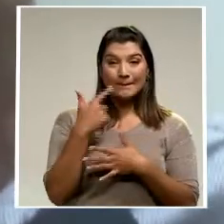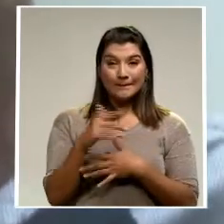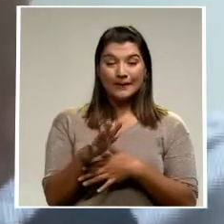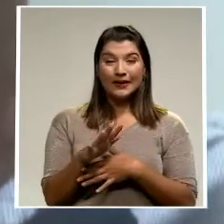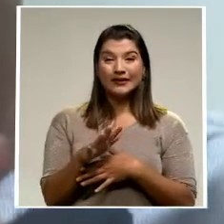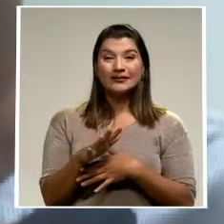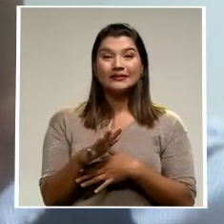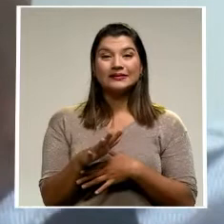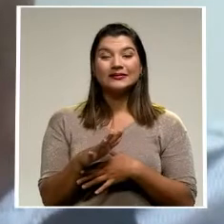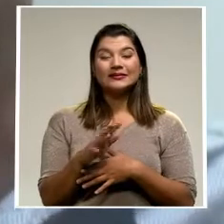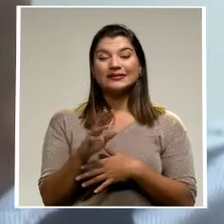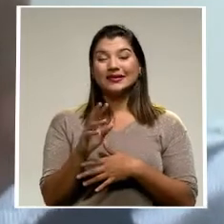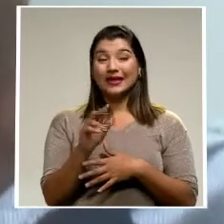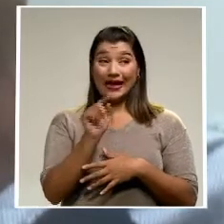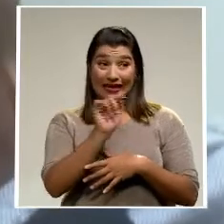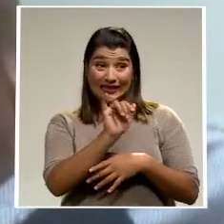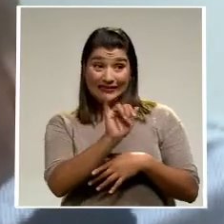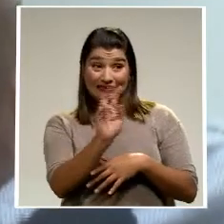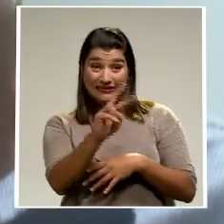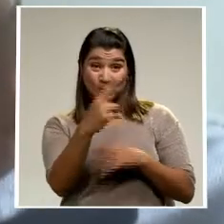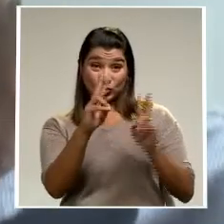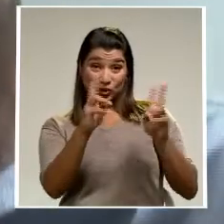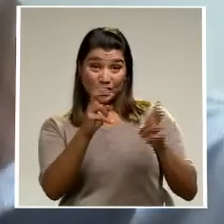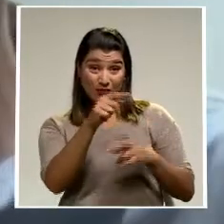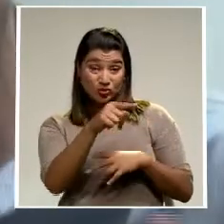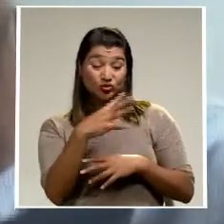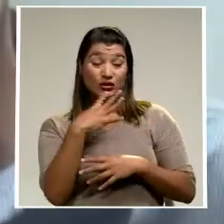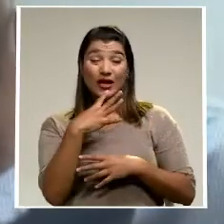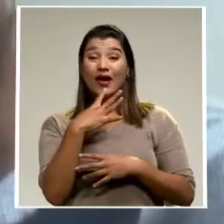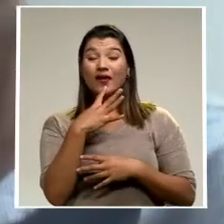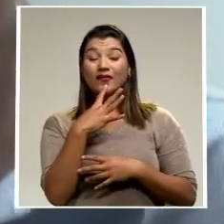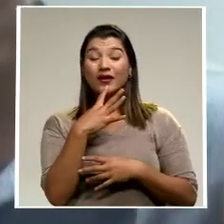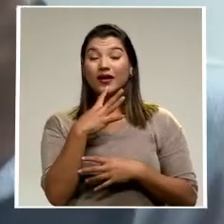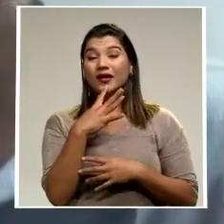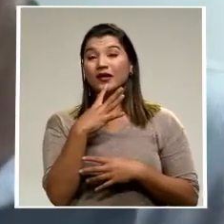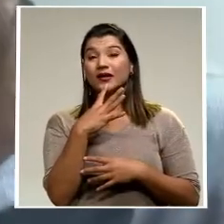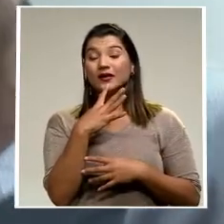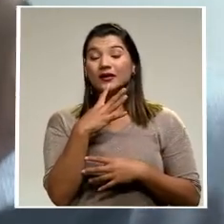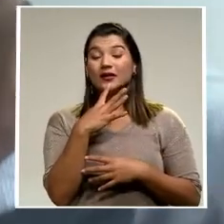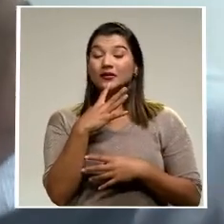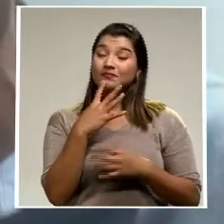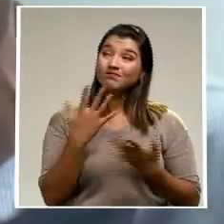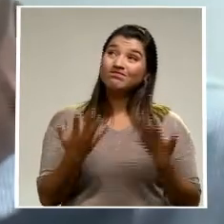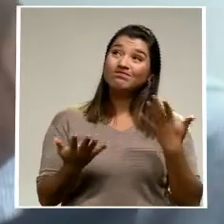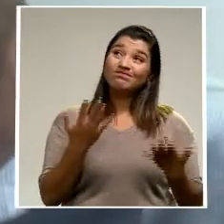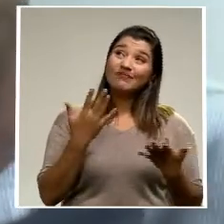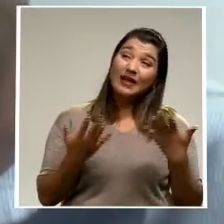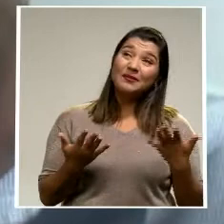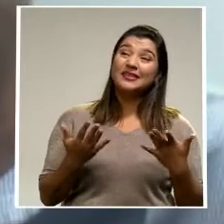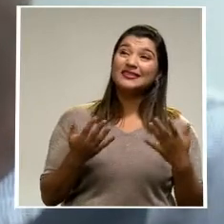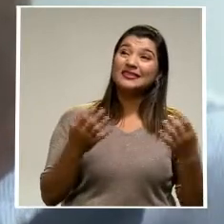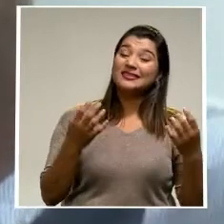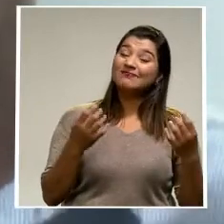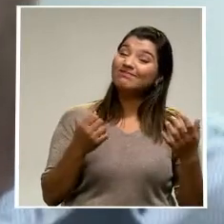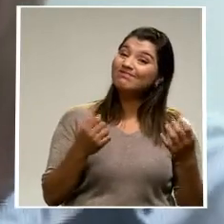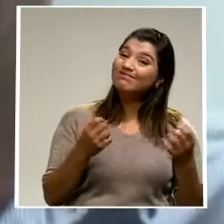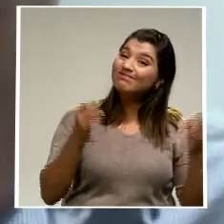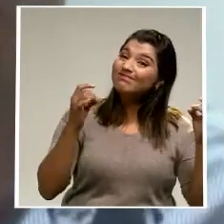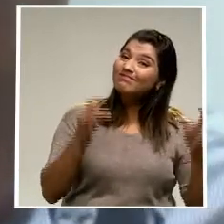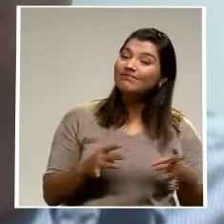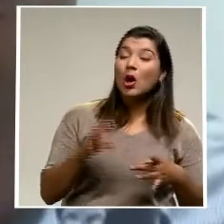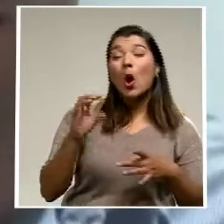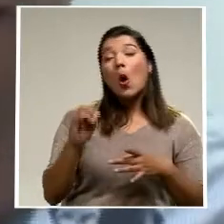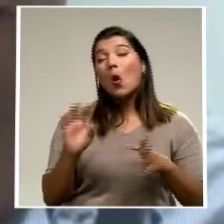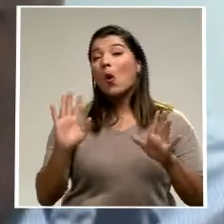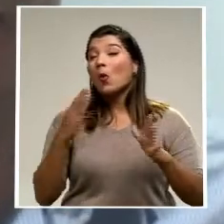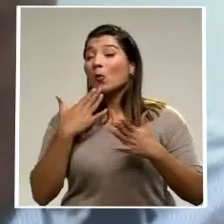ese segundo terremoto al que vos te referís, desgraciadamente o dichosamente, no sé, pero digamos, desde el punto de vista de ciencia política uno